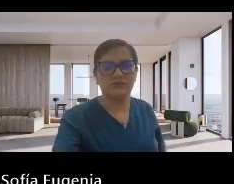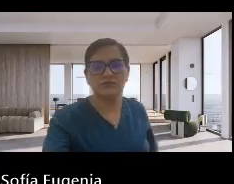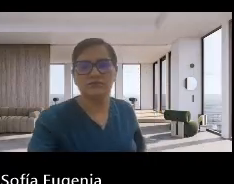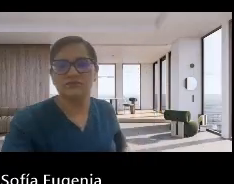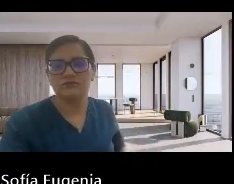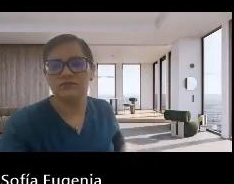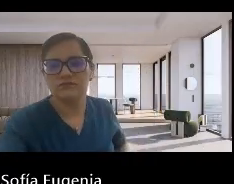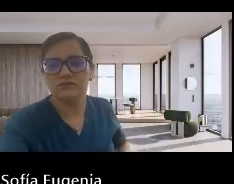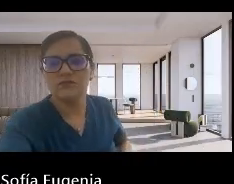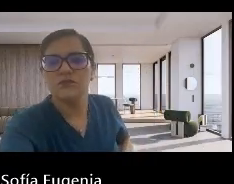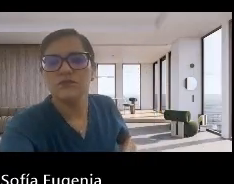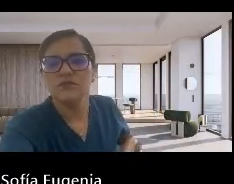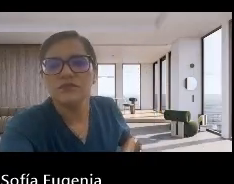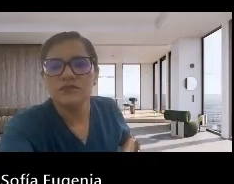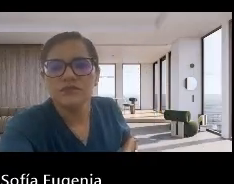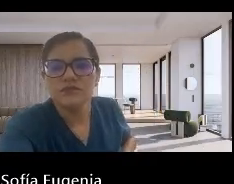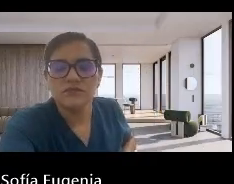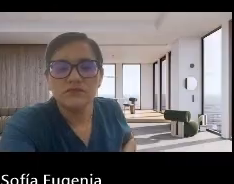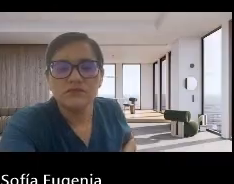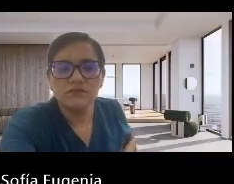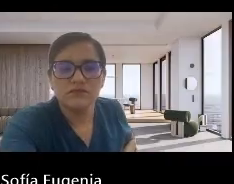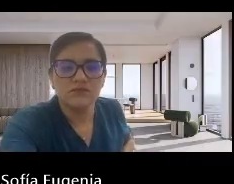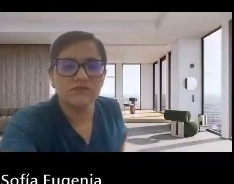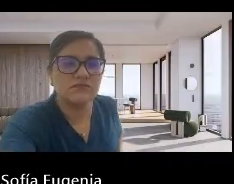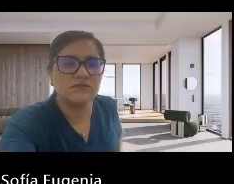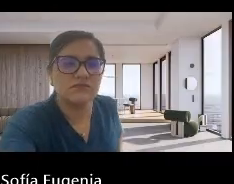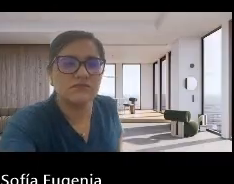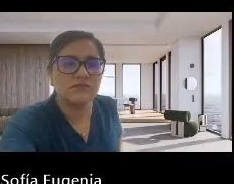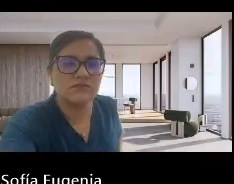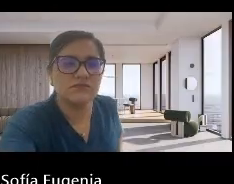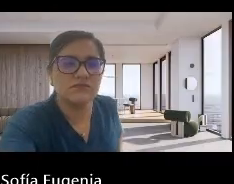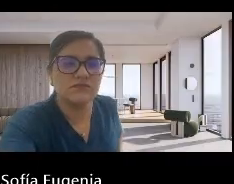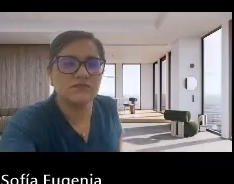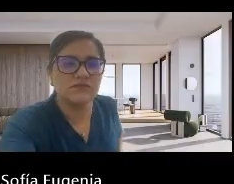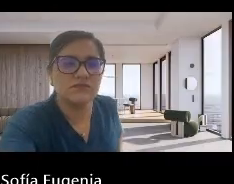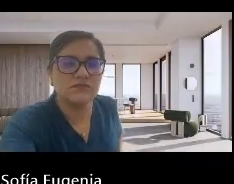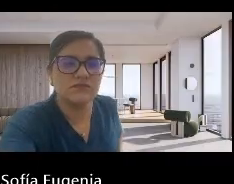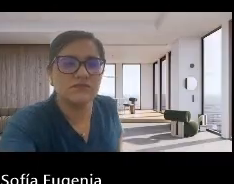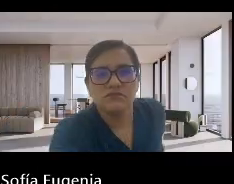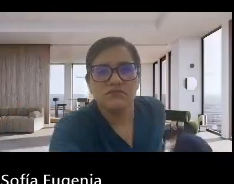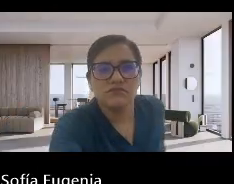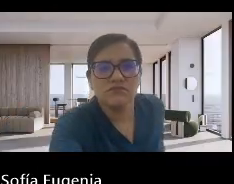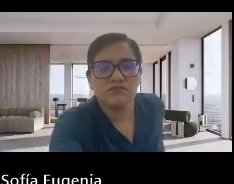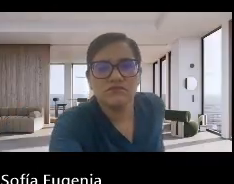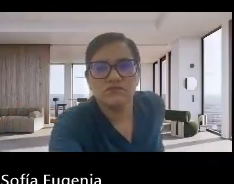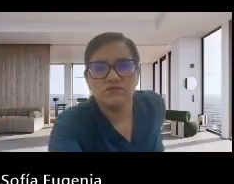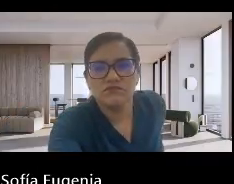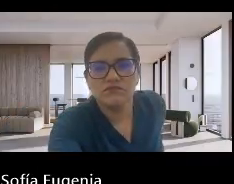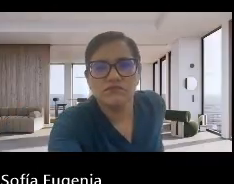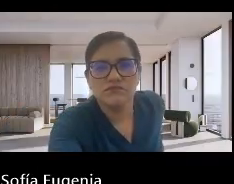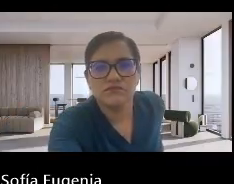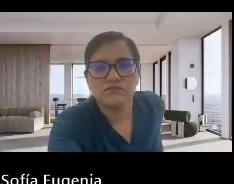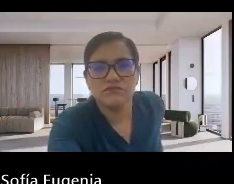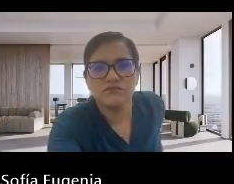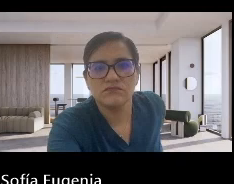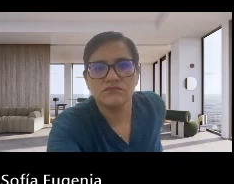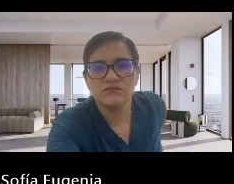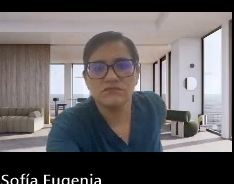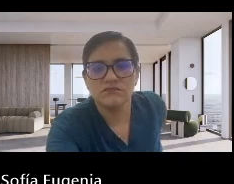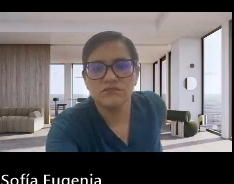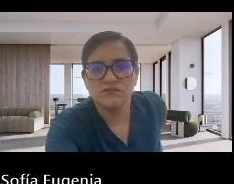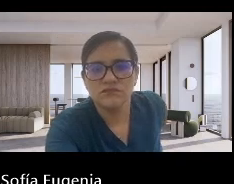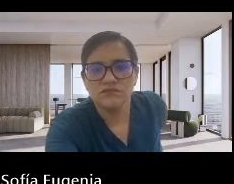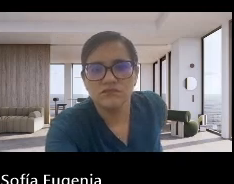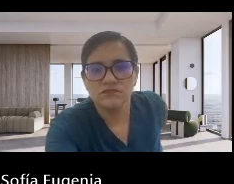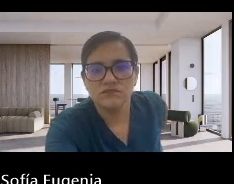Creo que algo que yo he buscado mucho desde Duelo Respetado es que dejemos de hacer equipos de los